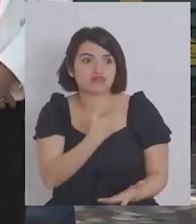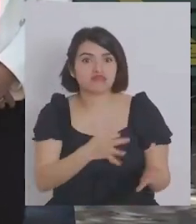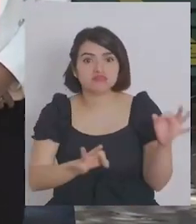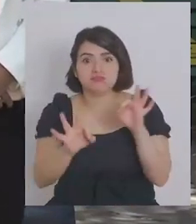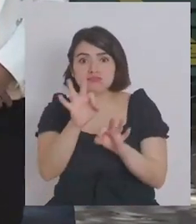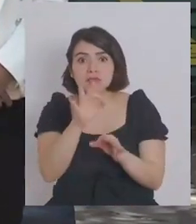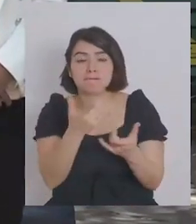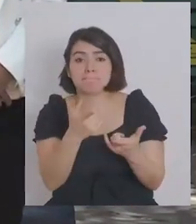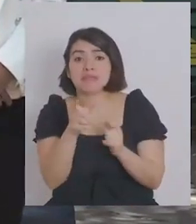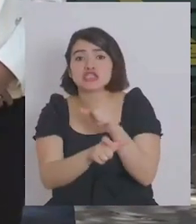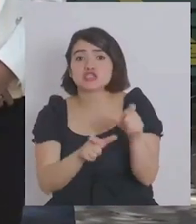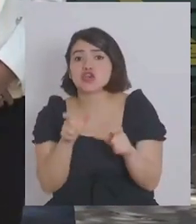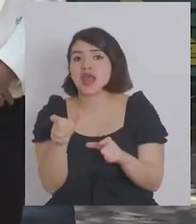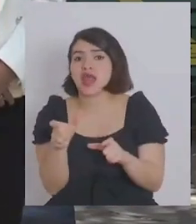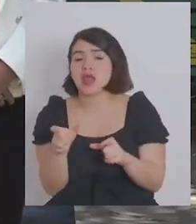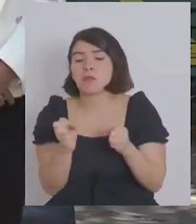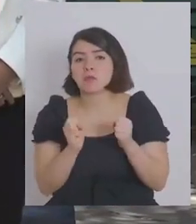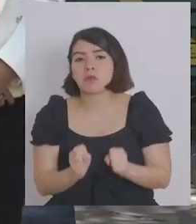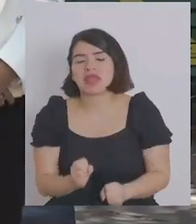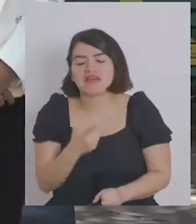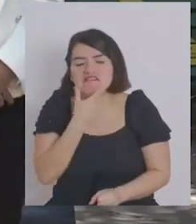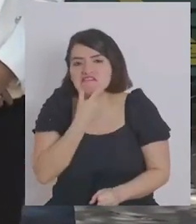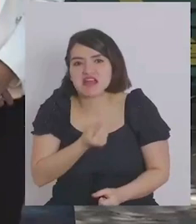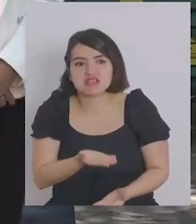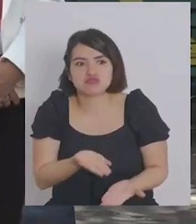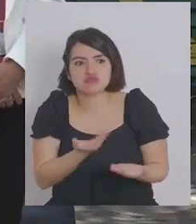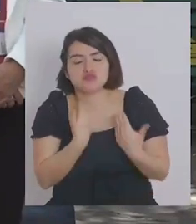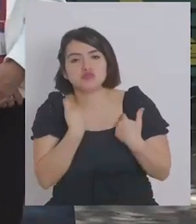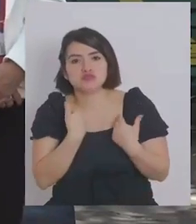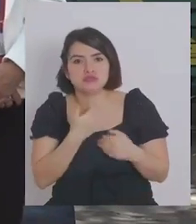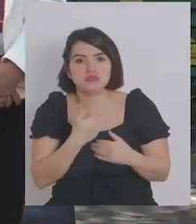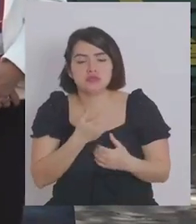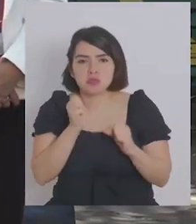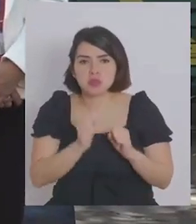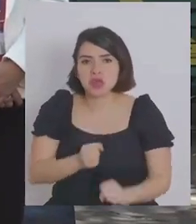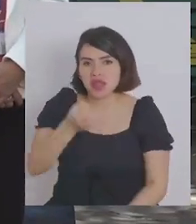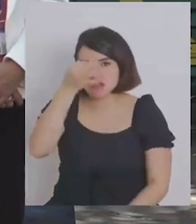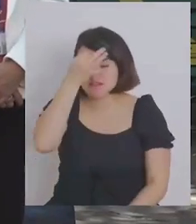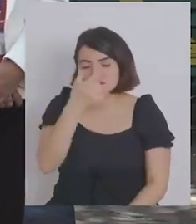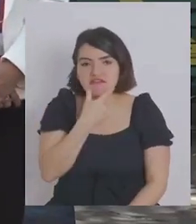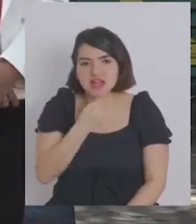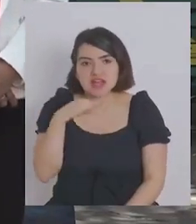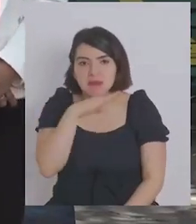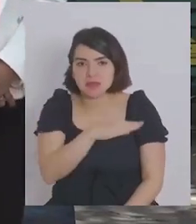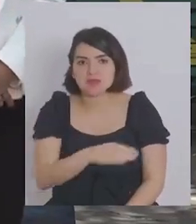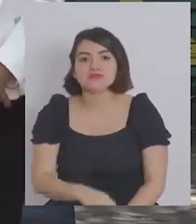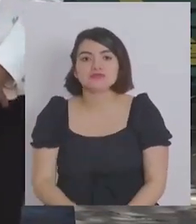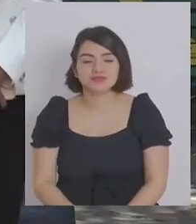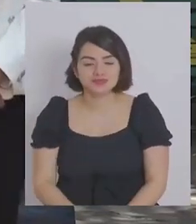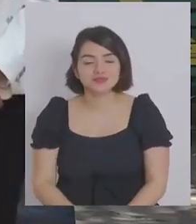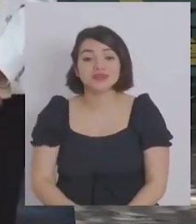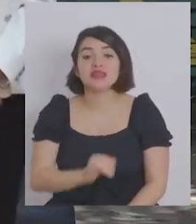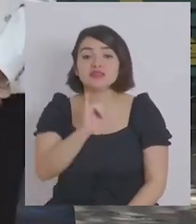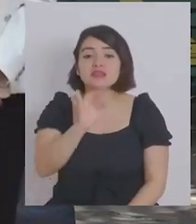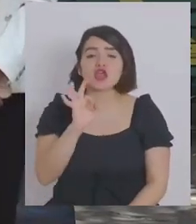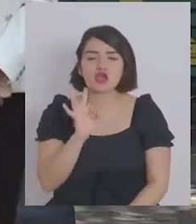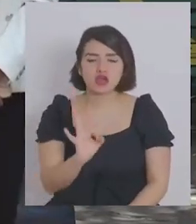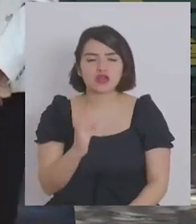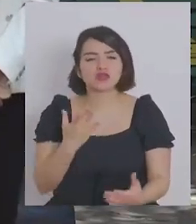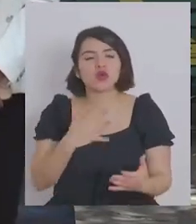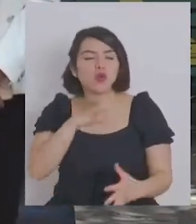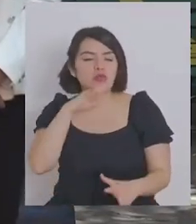personas que pueden contagiarse con más facilidad y pueden enfermarse con más facilidad es correcto que ocupan protección